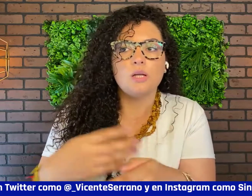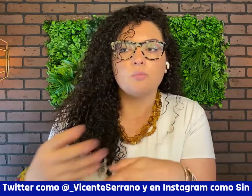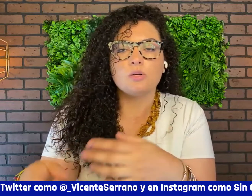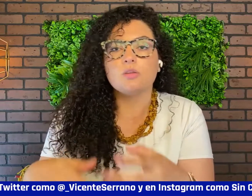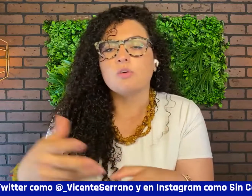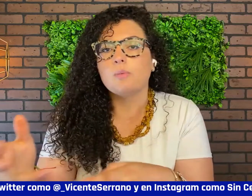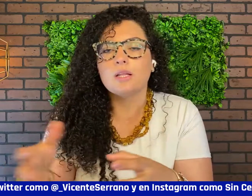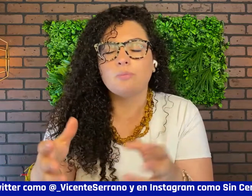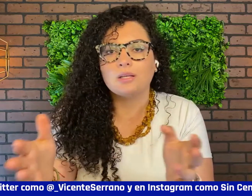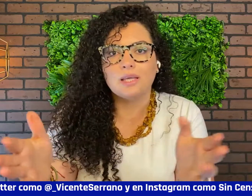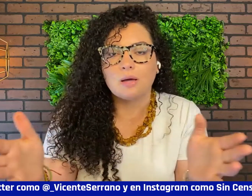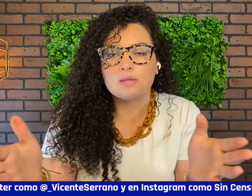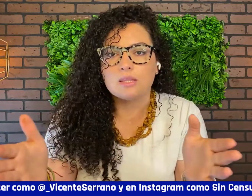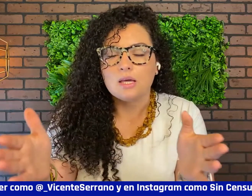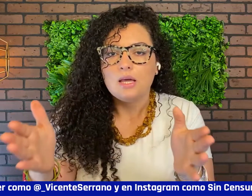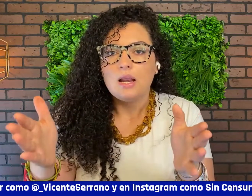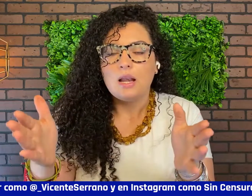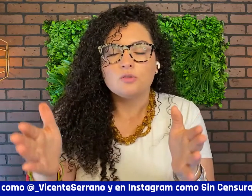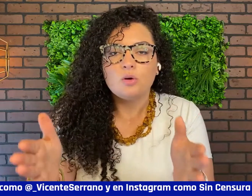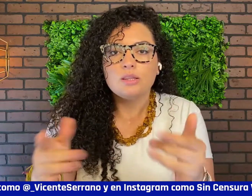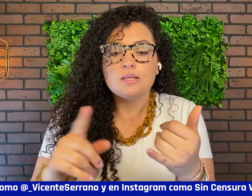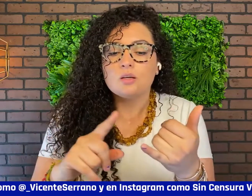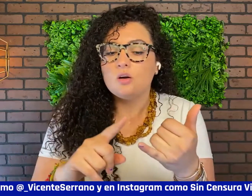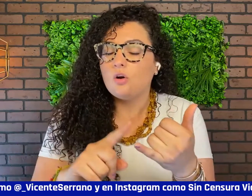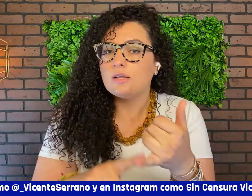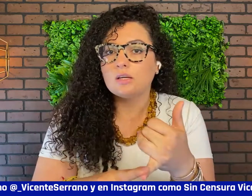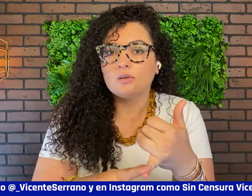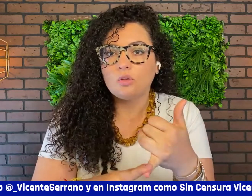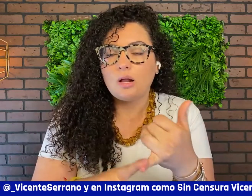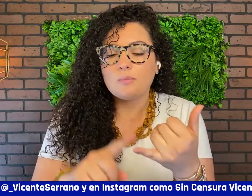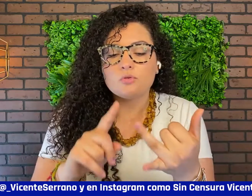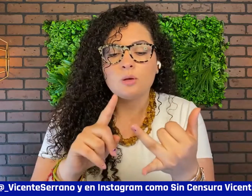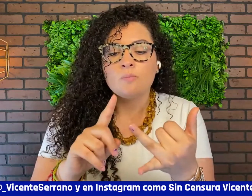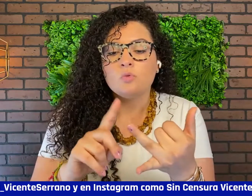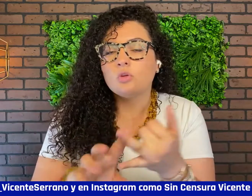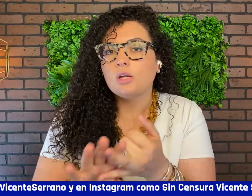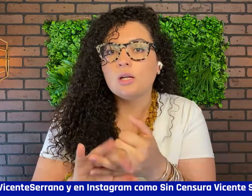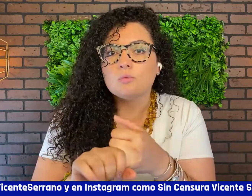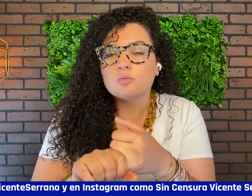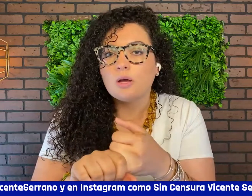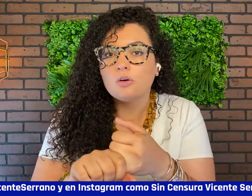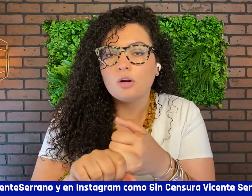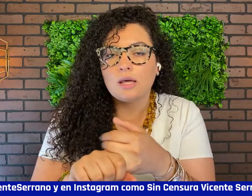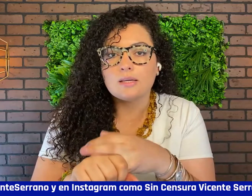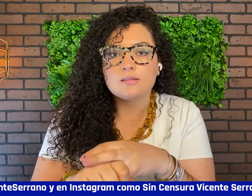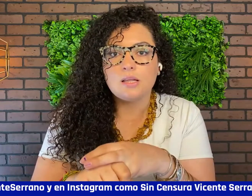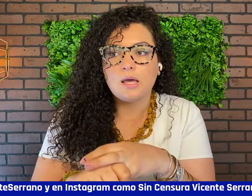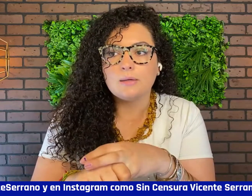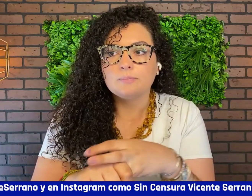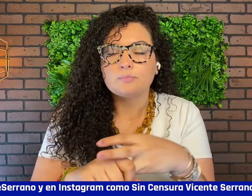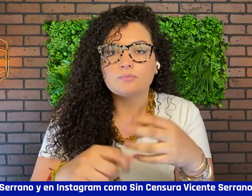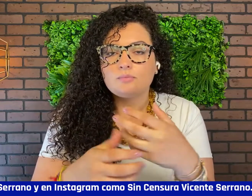parar al hospital por esta enfermedad prácticamente. Las fuentes no las encontramos, no tenemos mayor